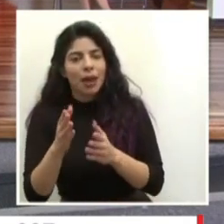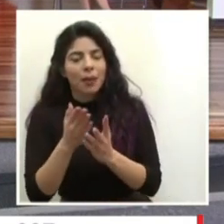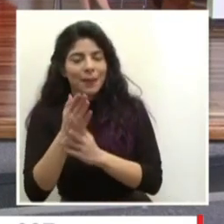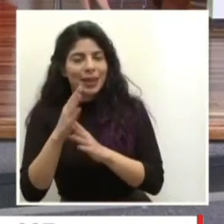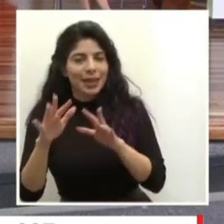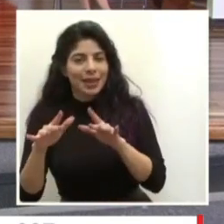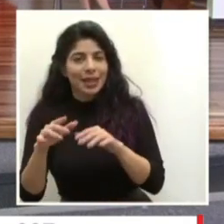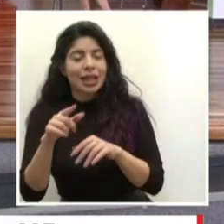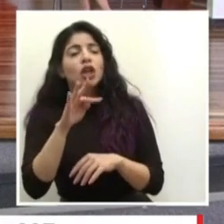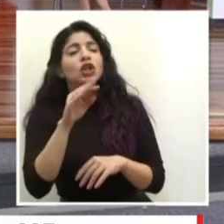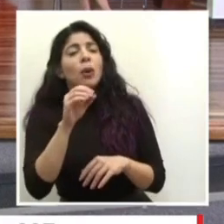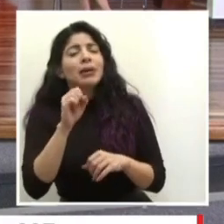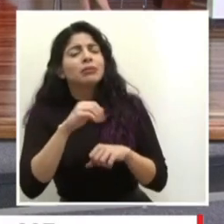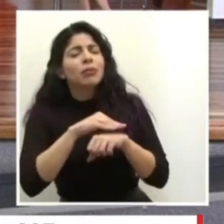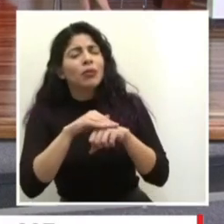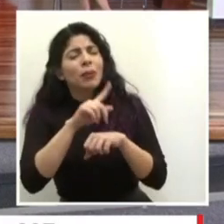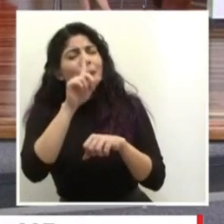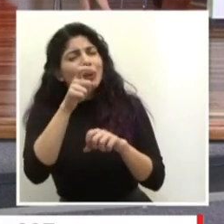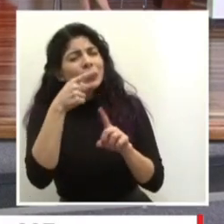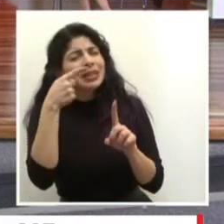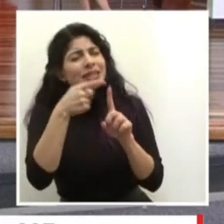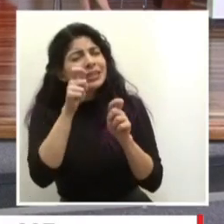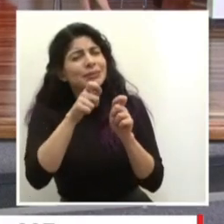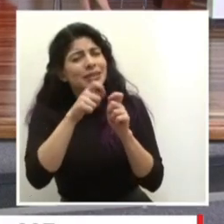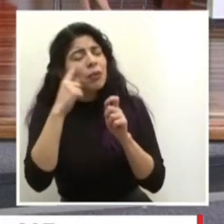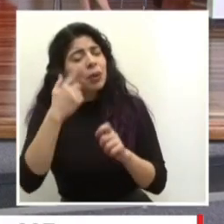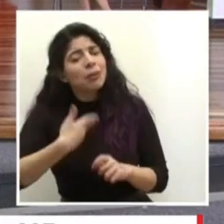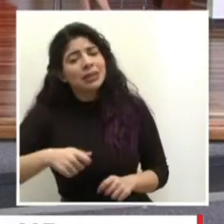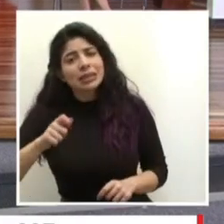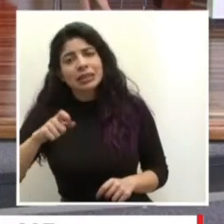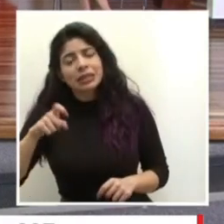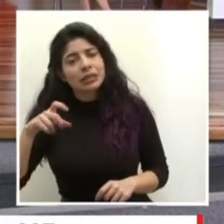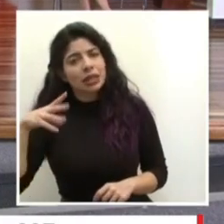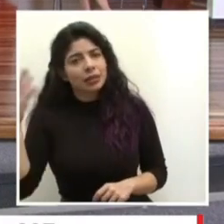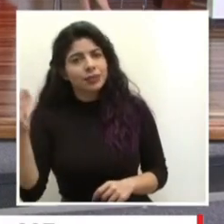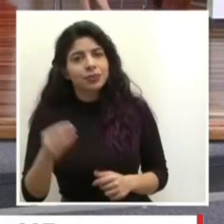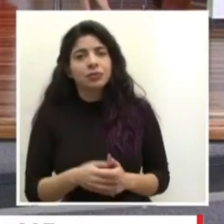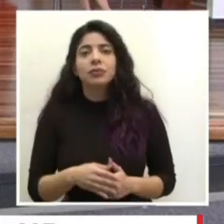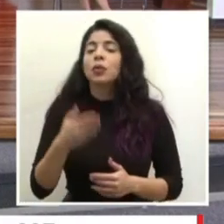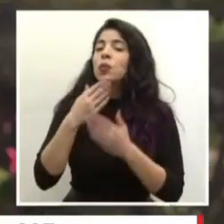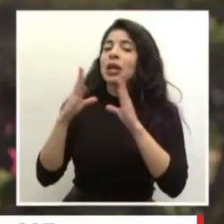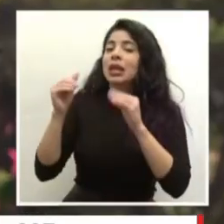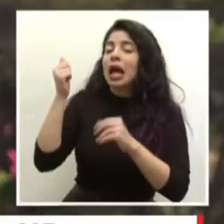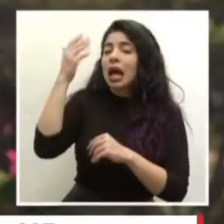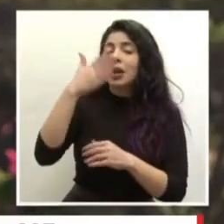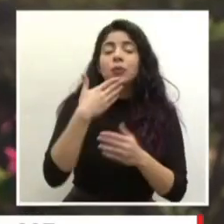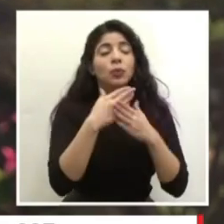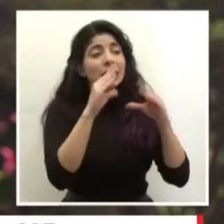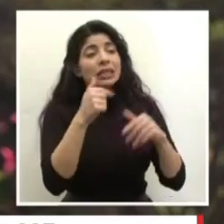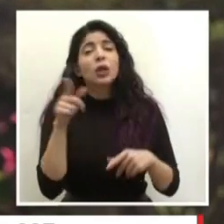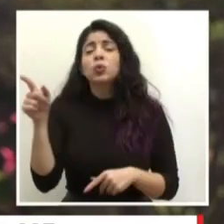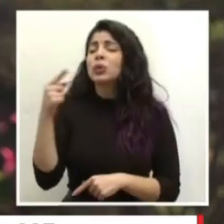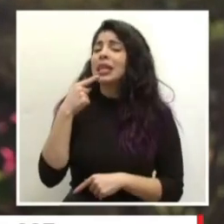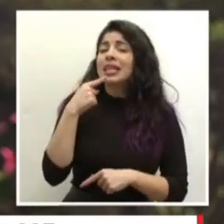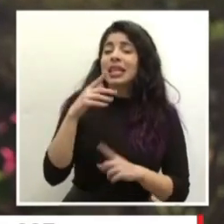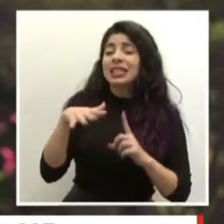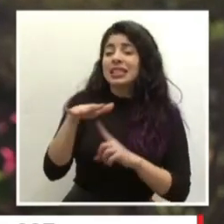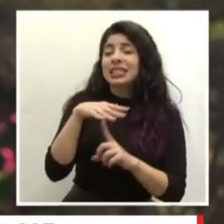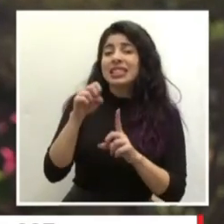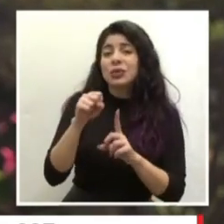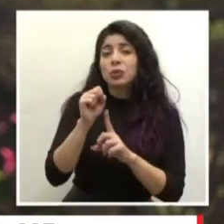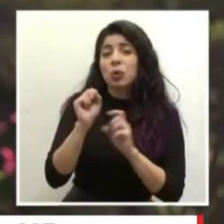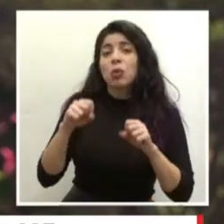Por favor, Tomás, que su consulta sea muy puntual, ya que el presidente debe continuar con su agenda. Buenas tardes, don Carlos. Quería consultarle, usted destacaba que el escenario podría ser